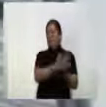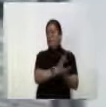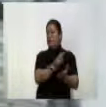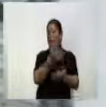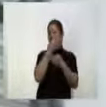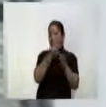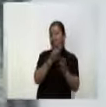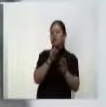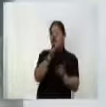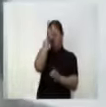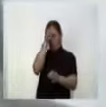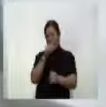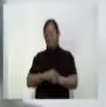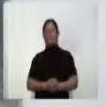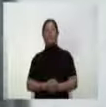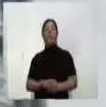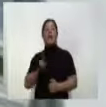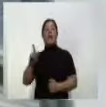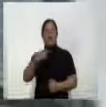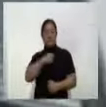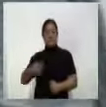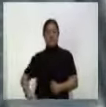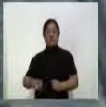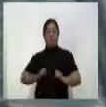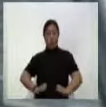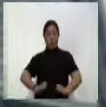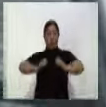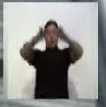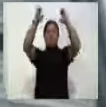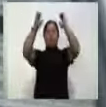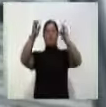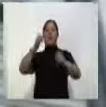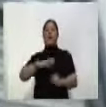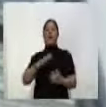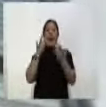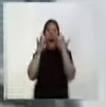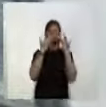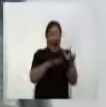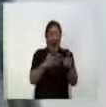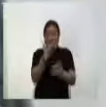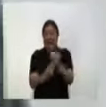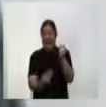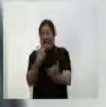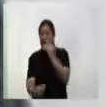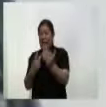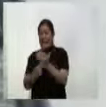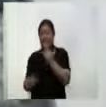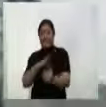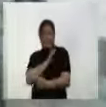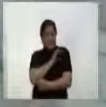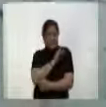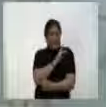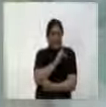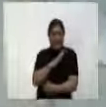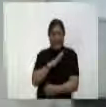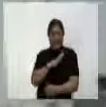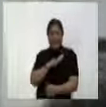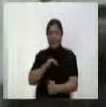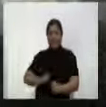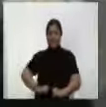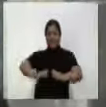2019. En China, un rascacielos fue evacuado este martes en medio del pánico después de que el edificio de casi 300 metros de